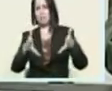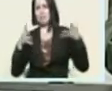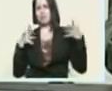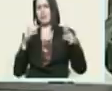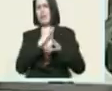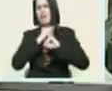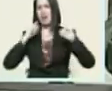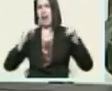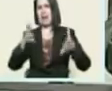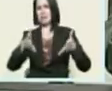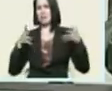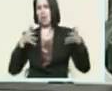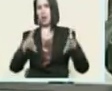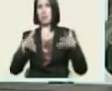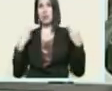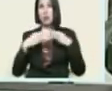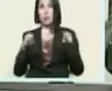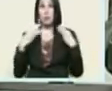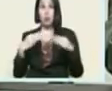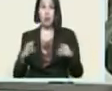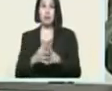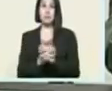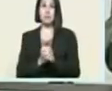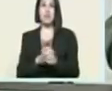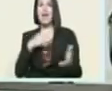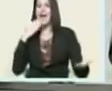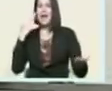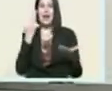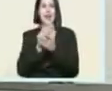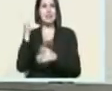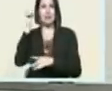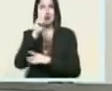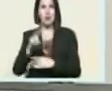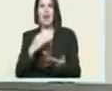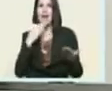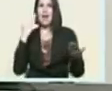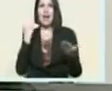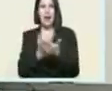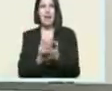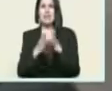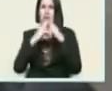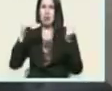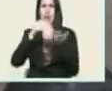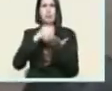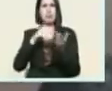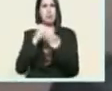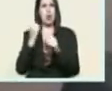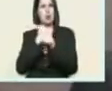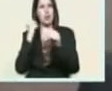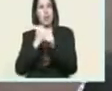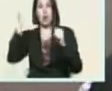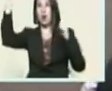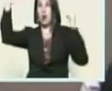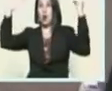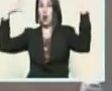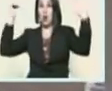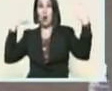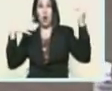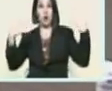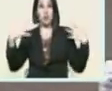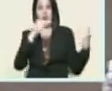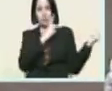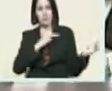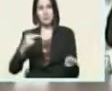victoria, victoria, victoria popular. Gracias, Venezuela. Gracias, clase obrera. Vamos a encender las luces.